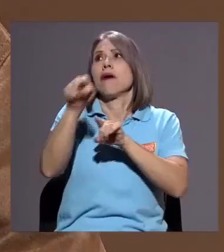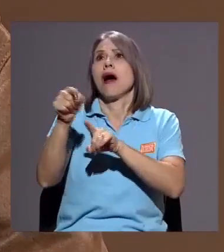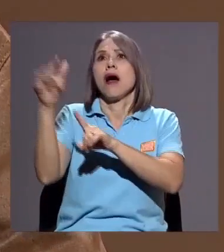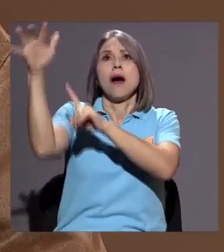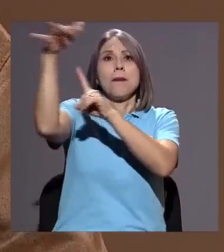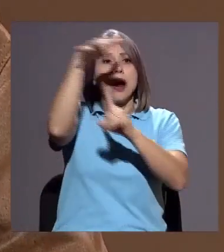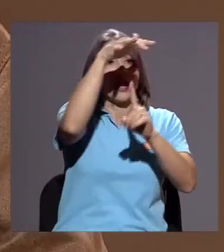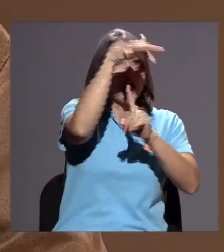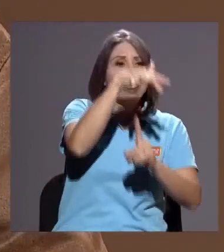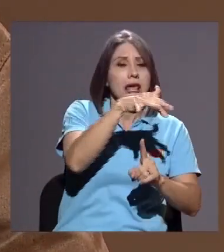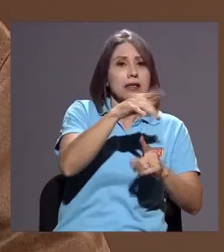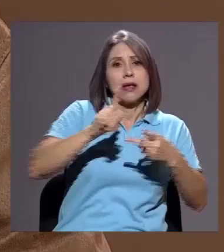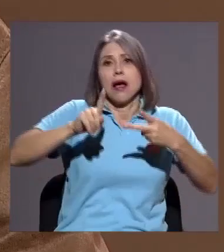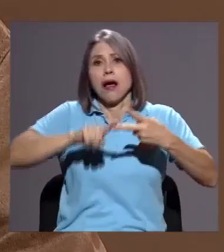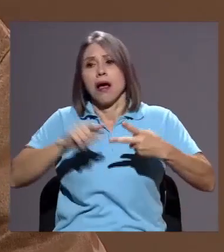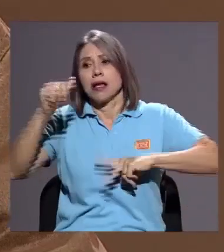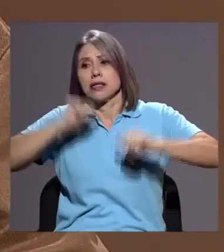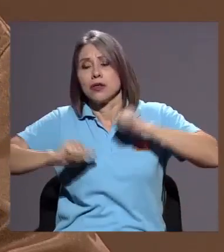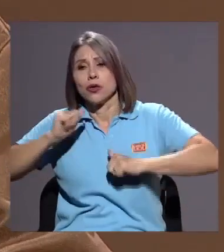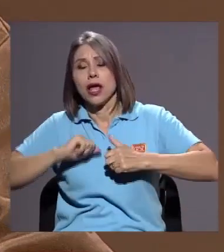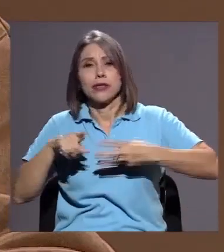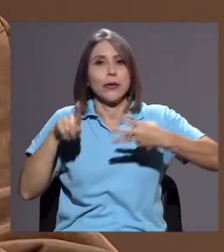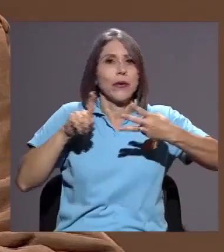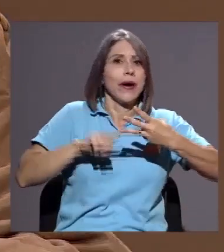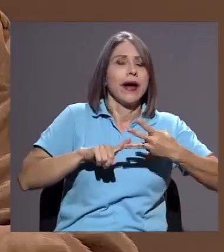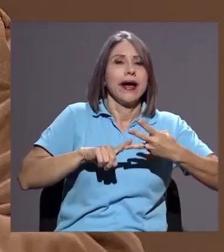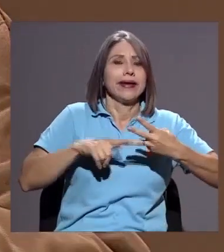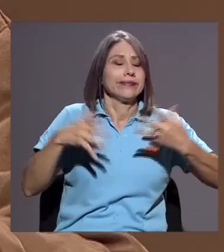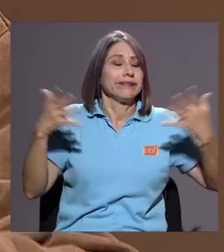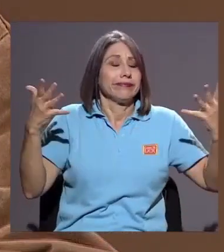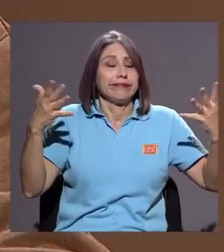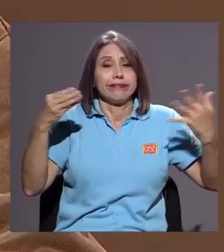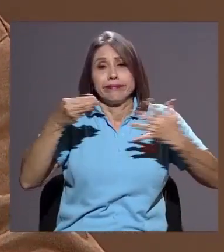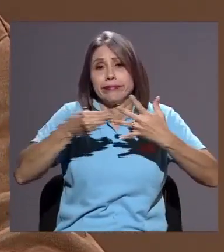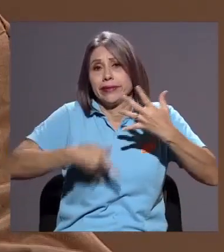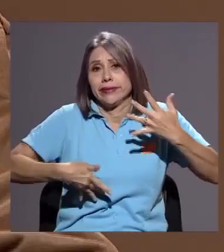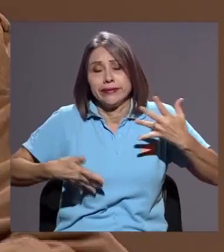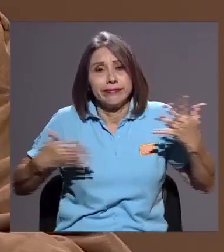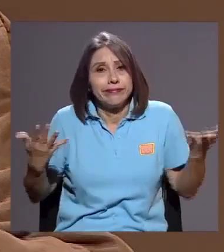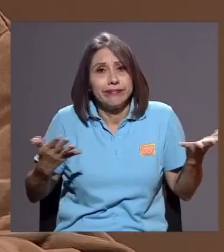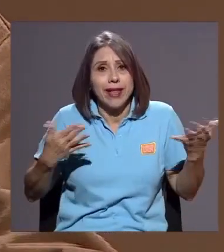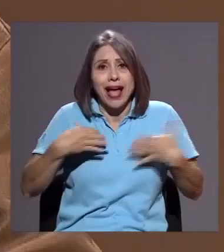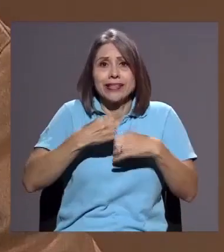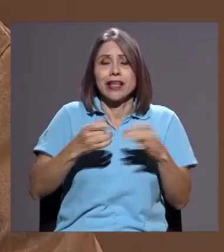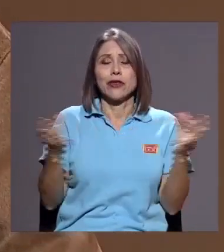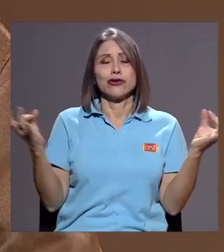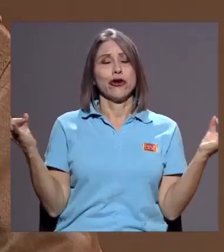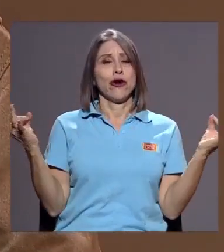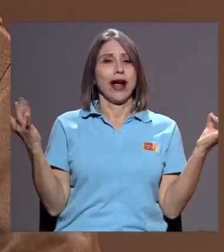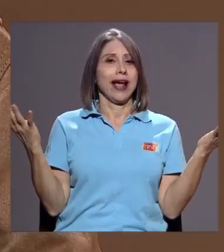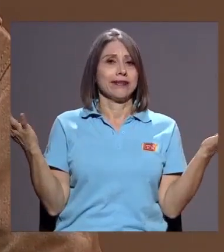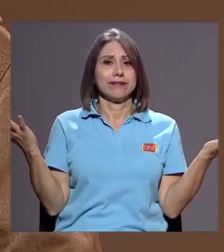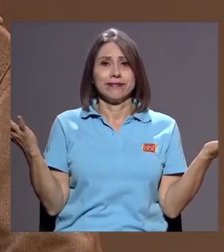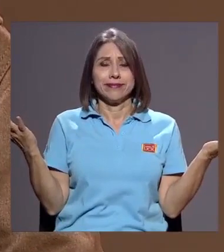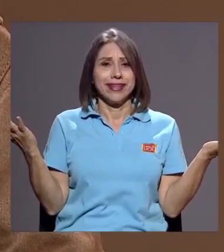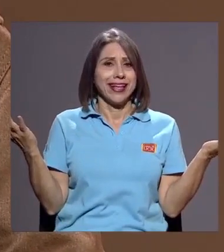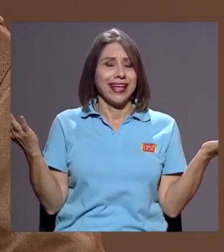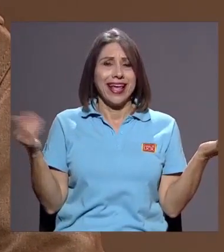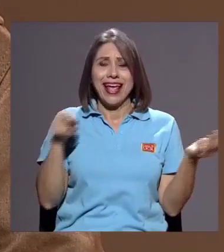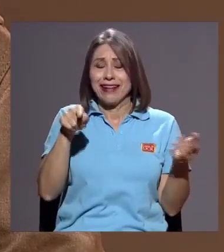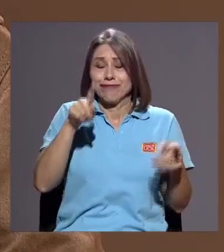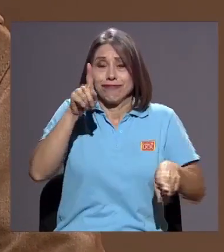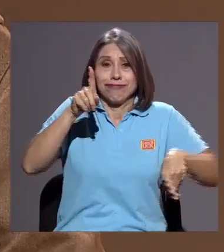está haciendo teatro, otro día está, qué sé yo, haciendo yoga. Es